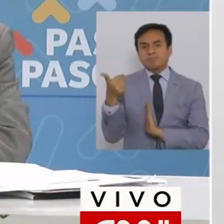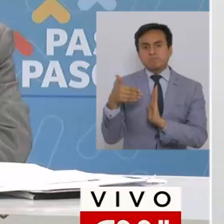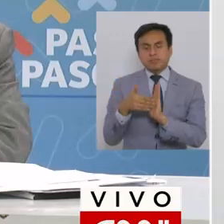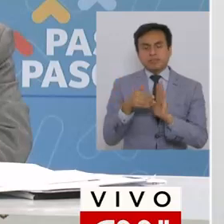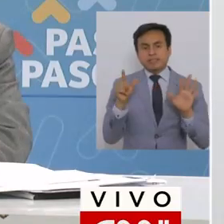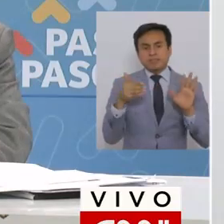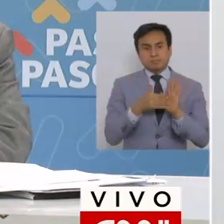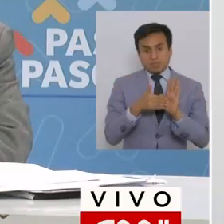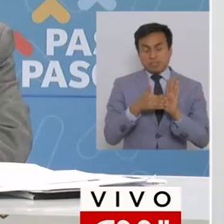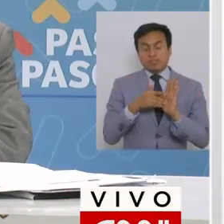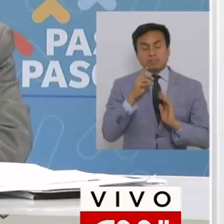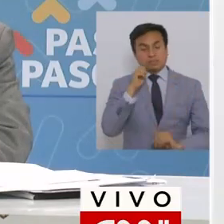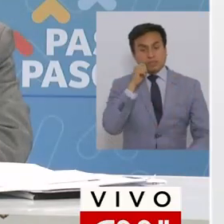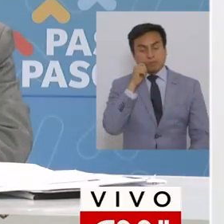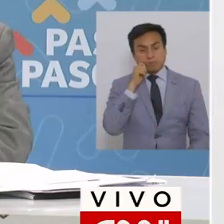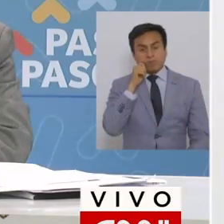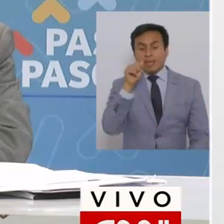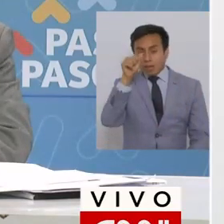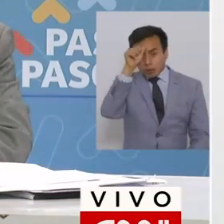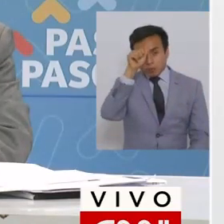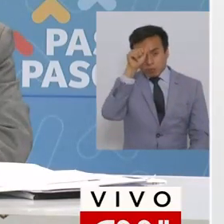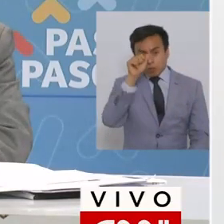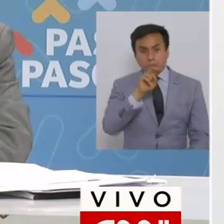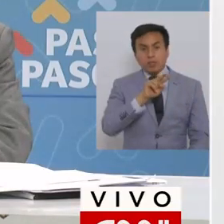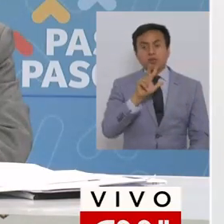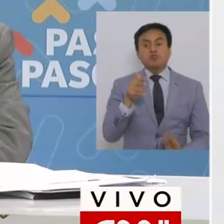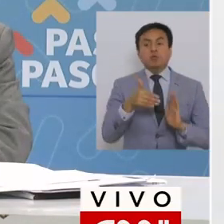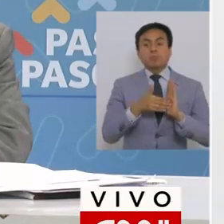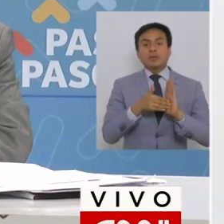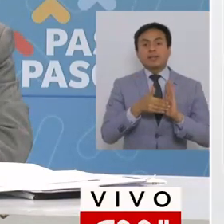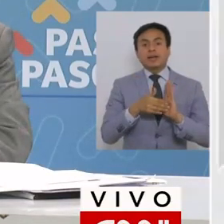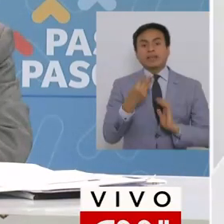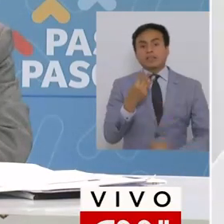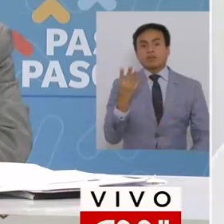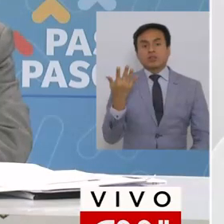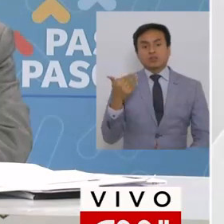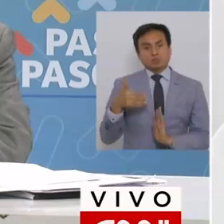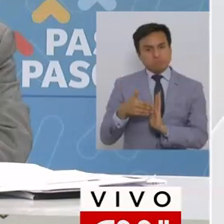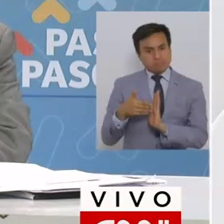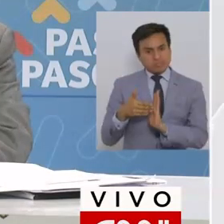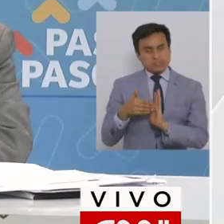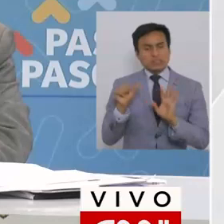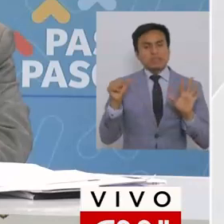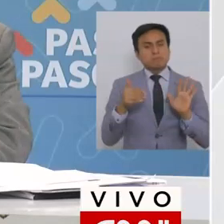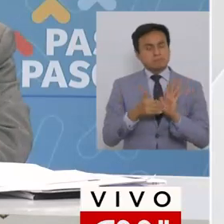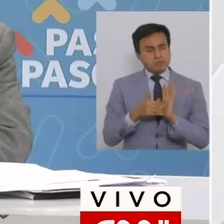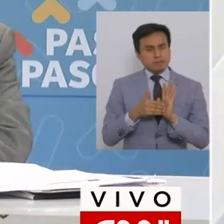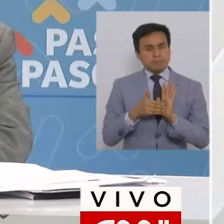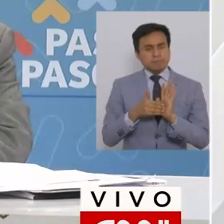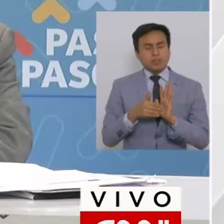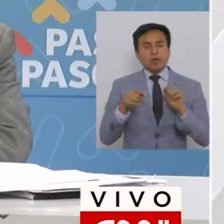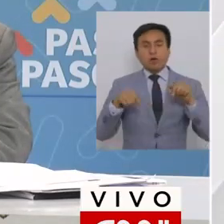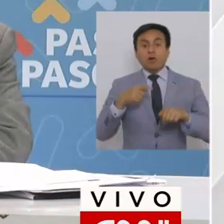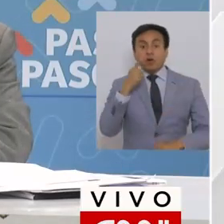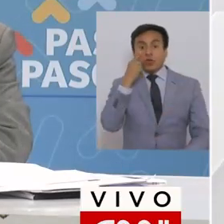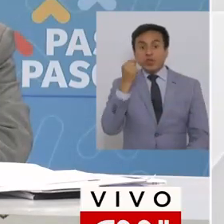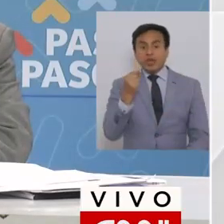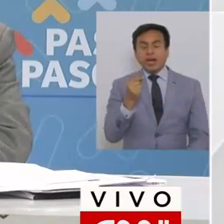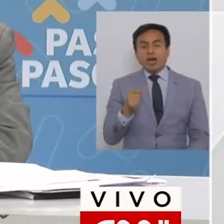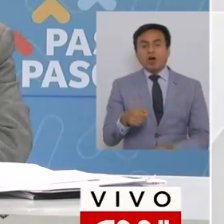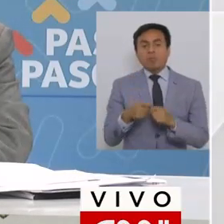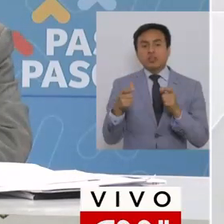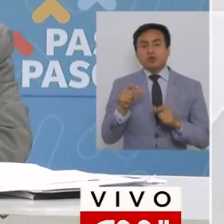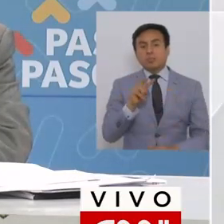7.000 casos. Y el domingo fue de 28.000 a 34.000, es decir, 6.000 casos. Y hoy día el aumento